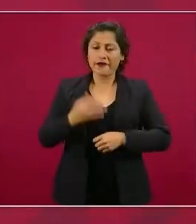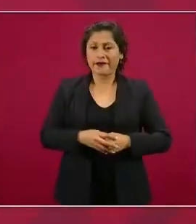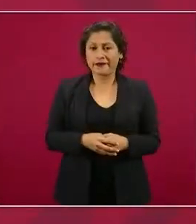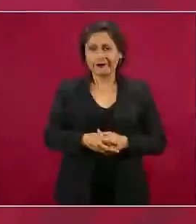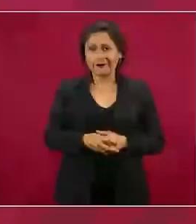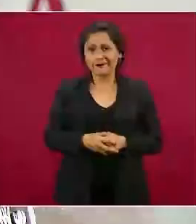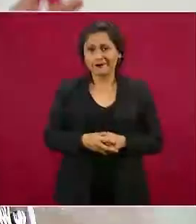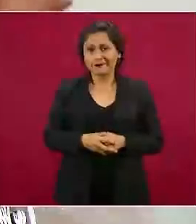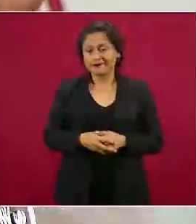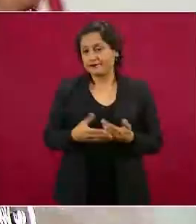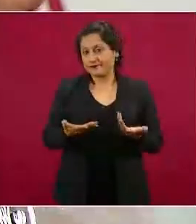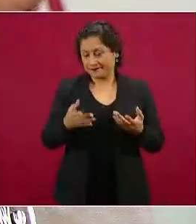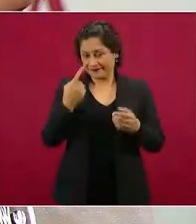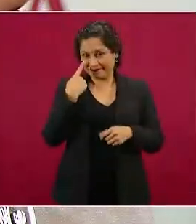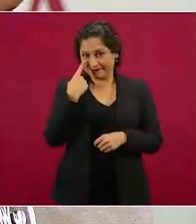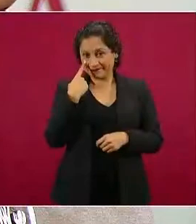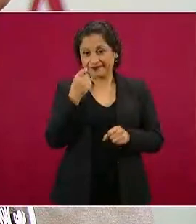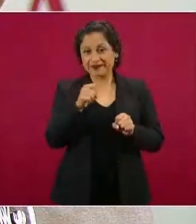Así como